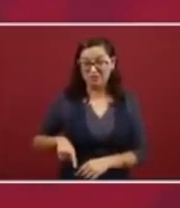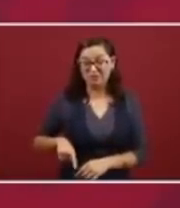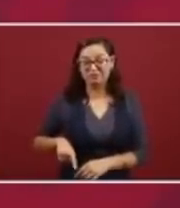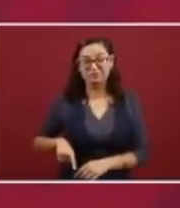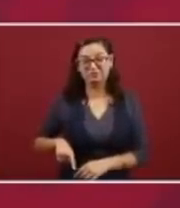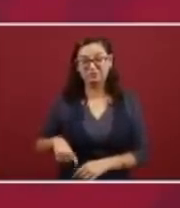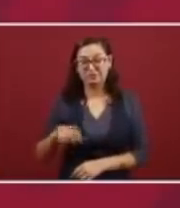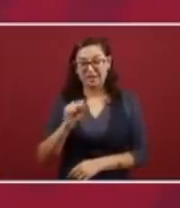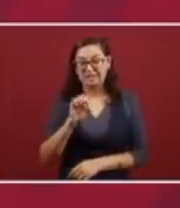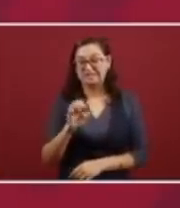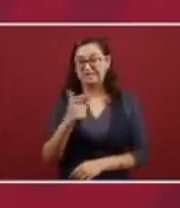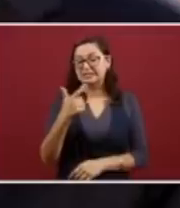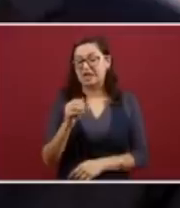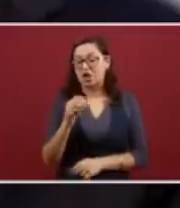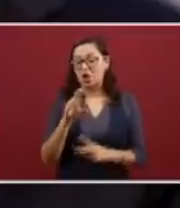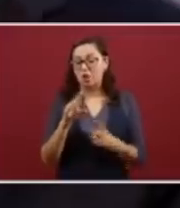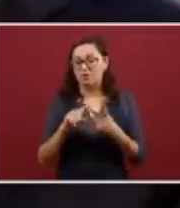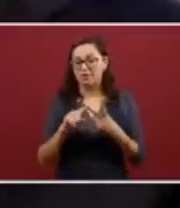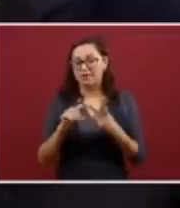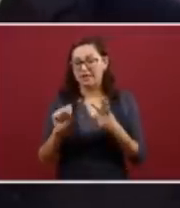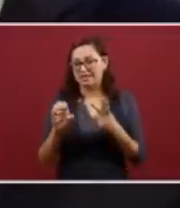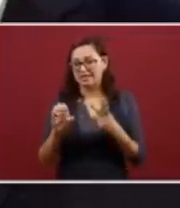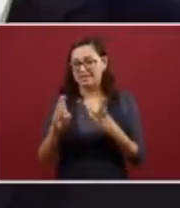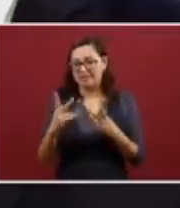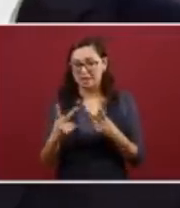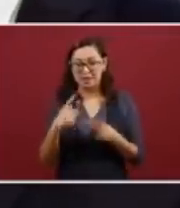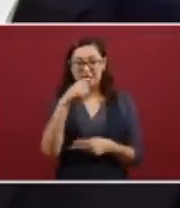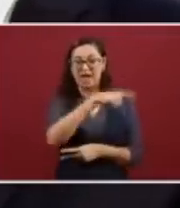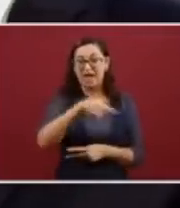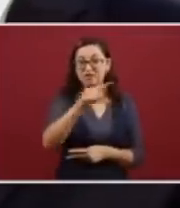gobernación y de la sep firmaban